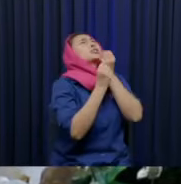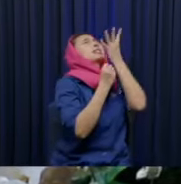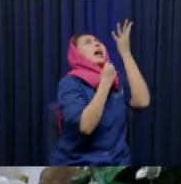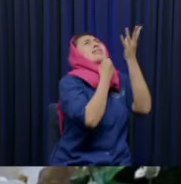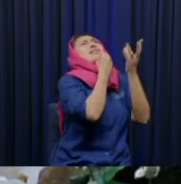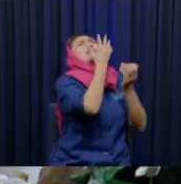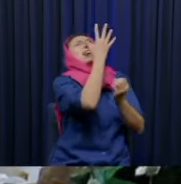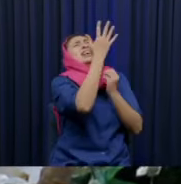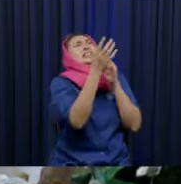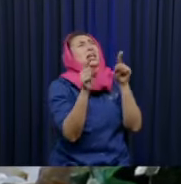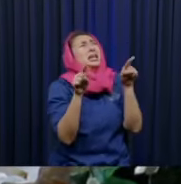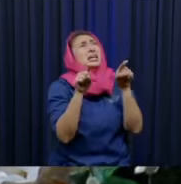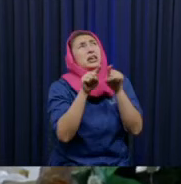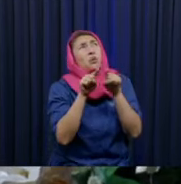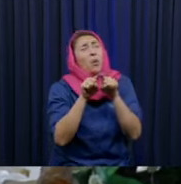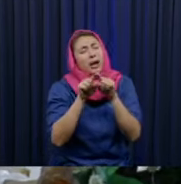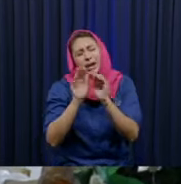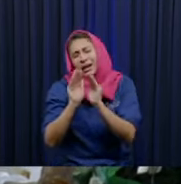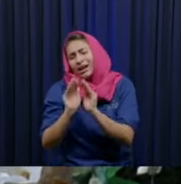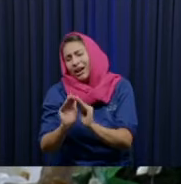los niños y de los que maman